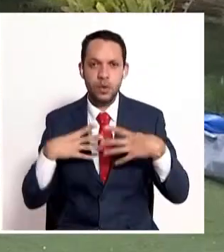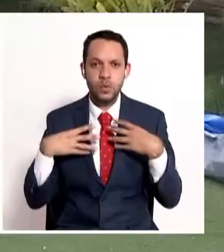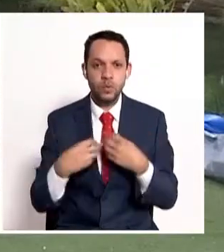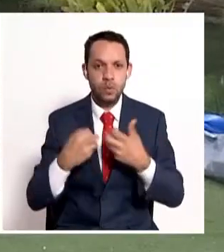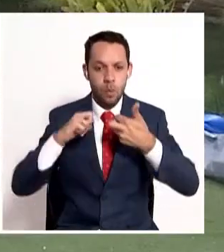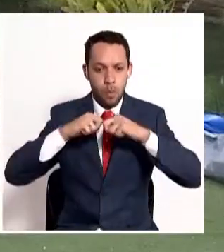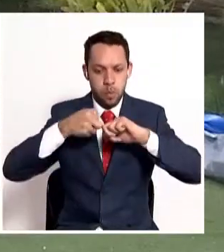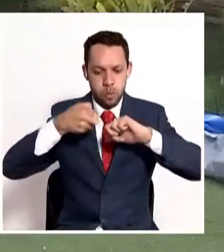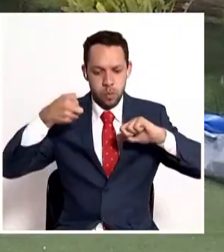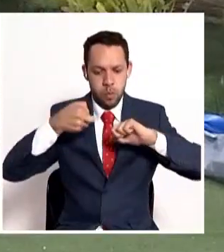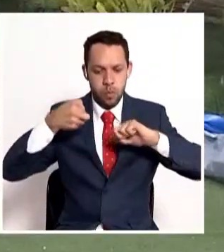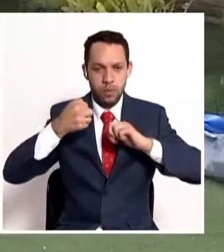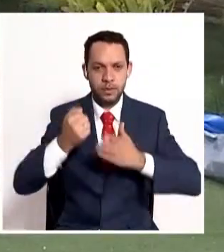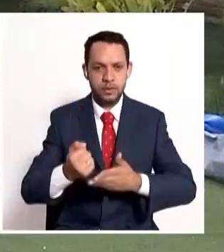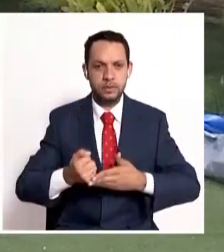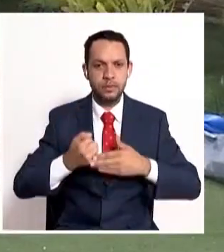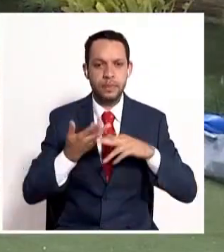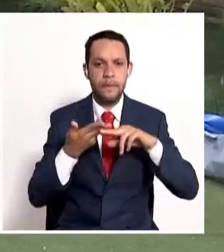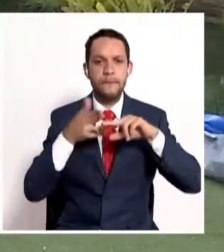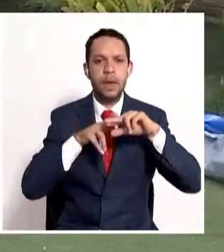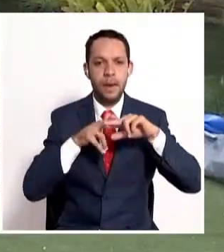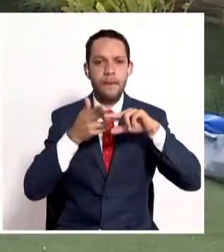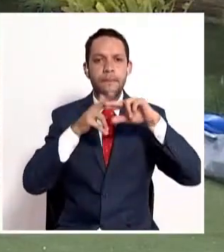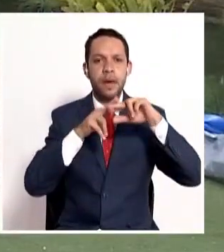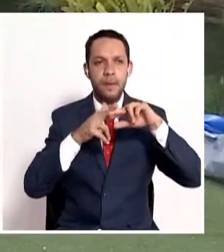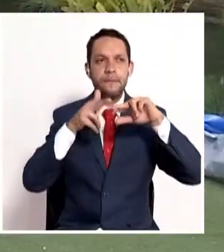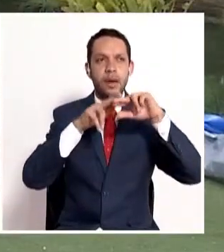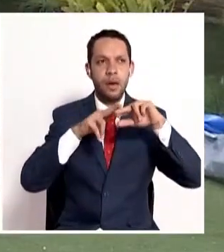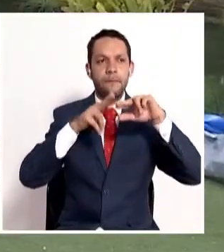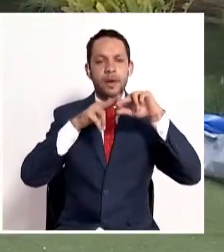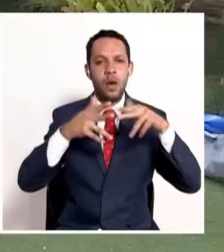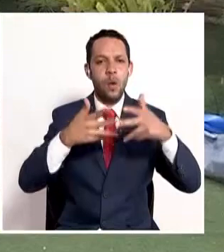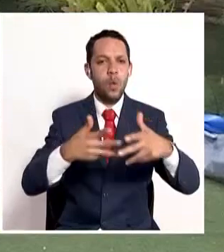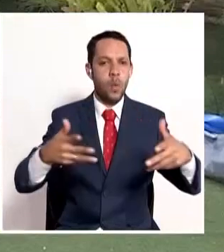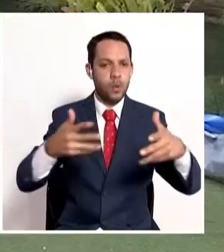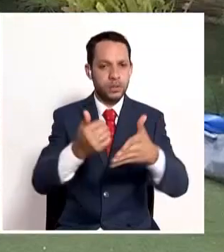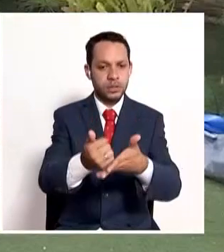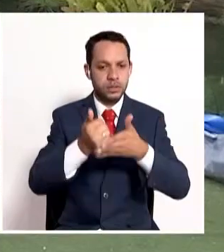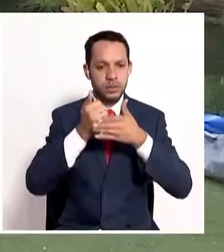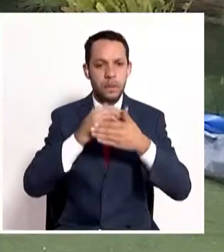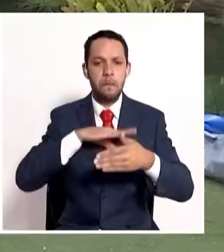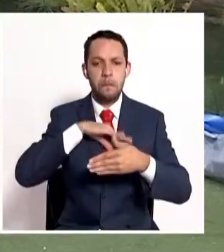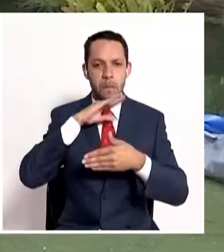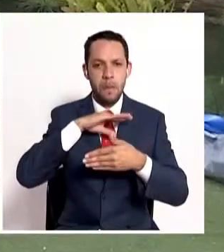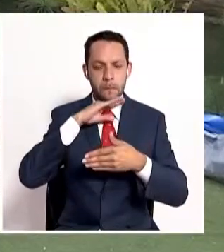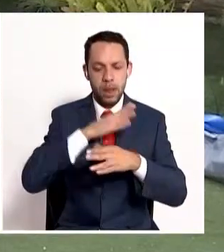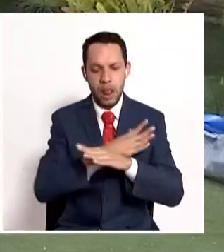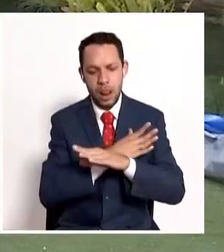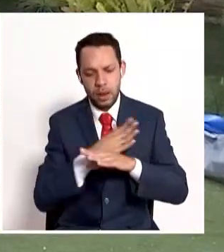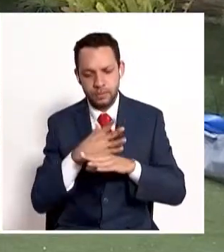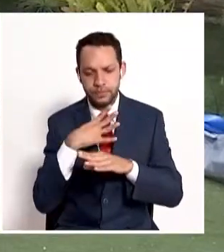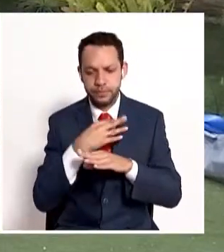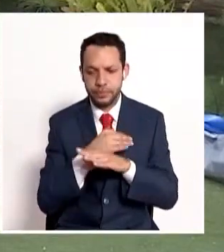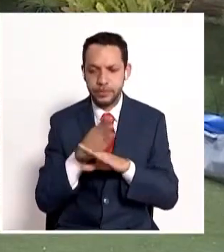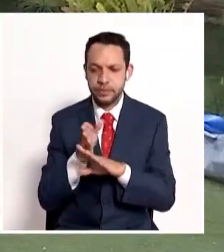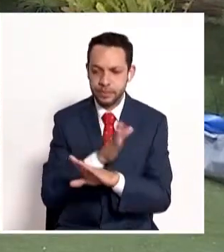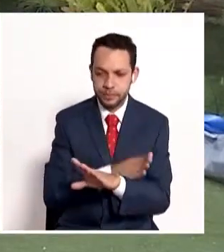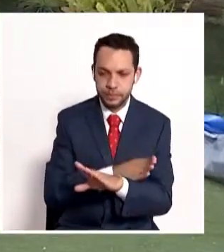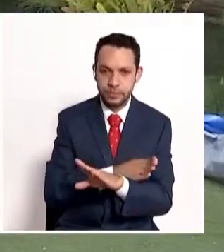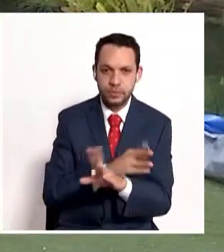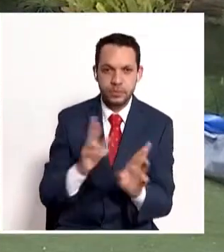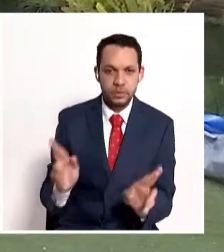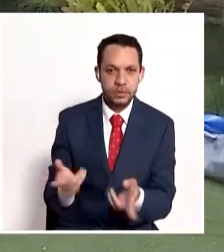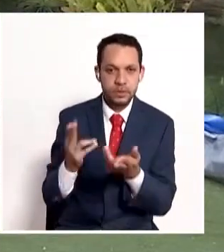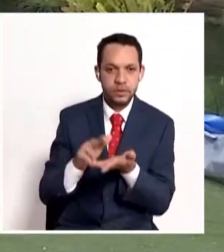músculos generan una cantidad de toxinas y una cantidad de sustancias que a la larga en termino que a la larga si no hacemos un buen proceso de recuperación nos